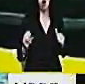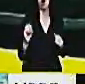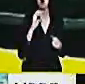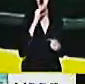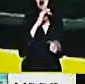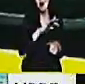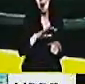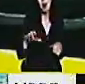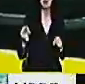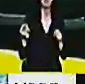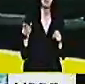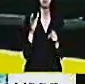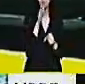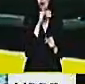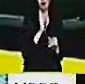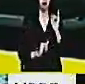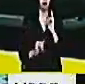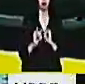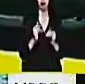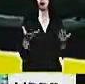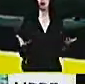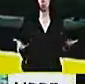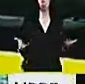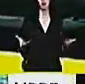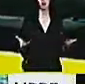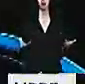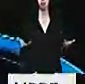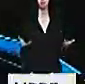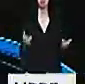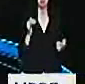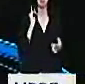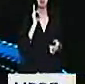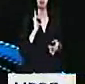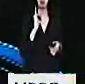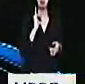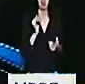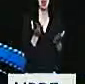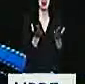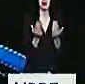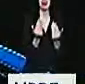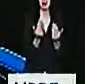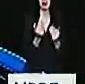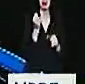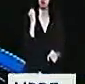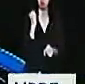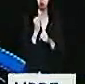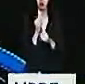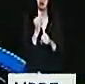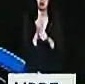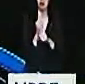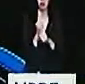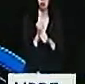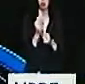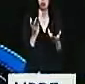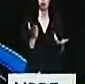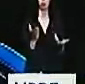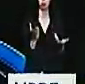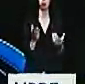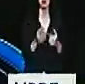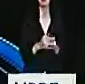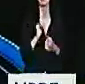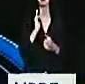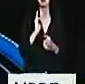rural de una región, no hay conectividad. Exacto. Sí, ¿cuántos casos entonces, vimos en la pandemia? Entonces ahí se requiere que sea un trabajo también... Sí, dale,